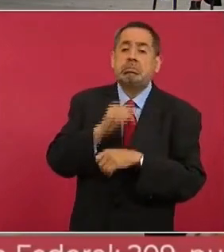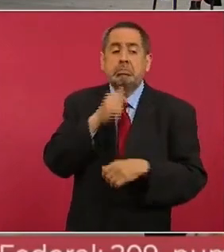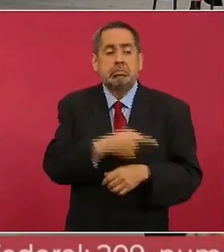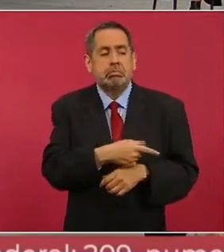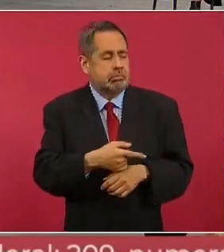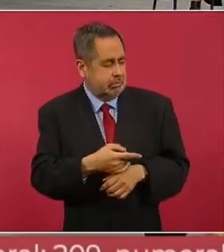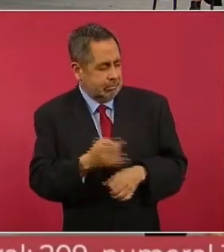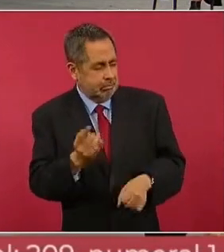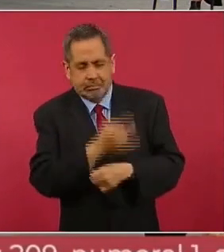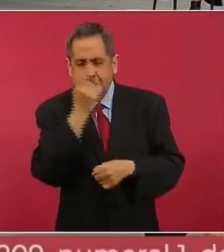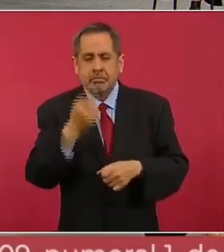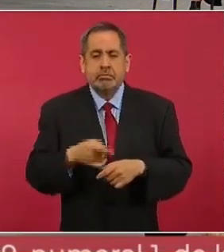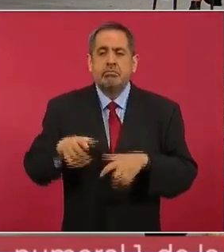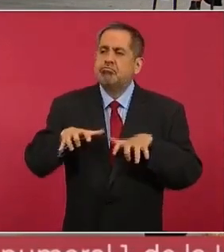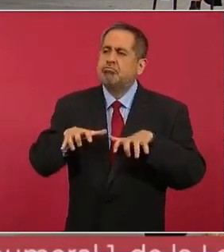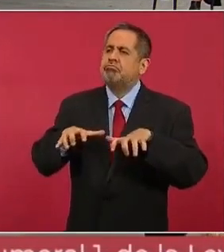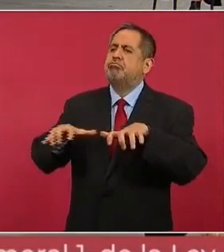no había,